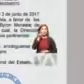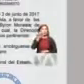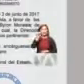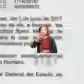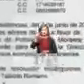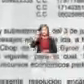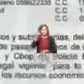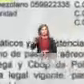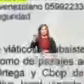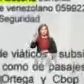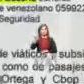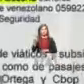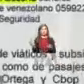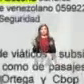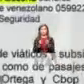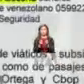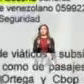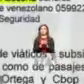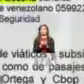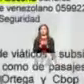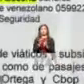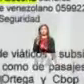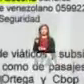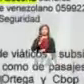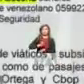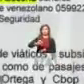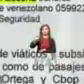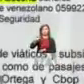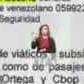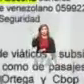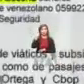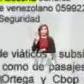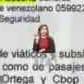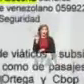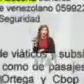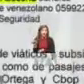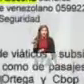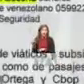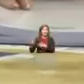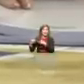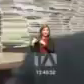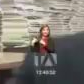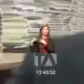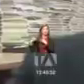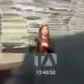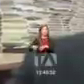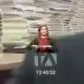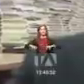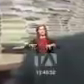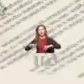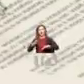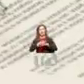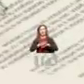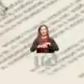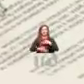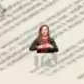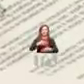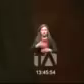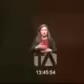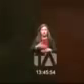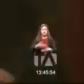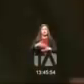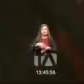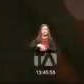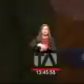parte del equipo de Carlos Vaca que viajó a Brasil. Hoy es ella quien deberá agilizar los procedimientos que antes se omitieron, como